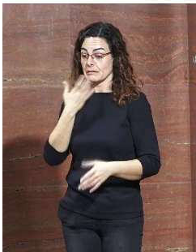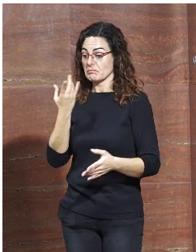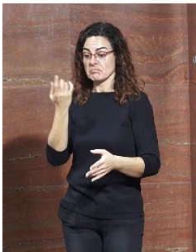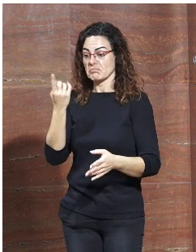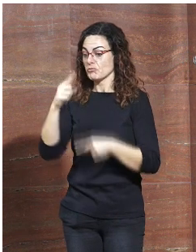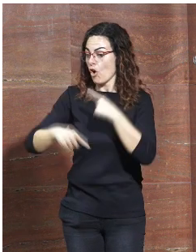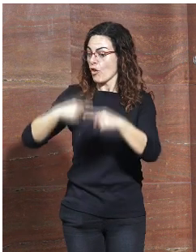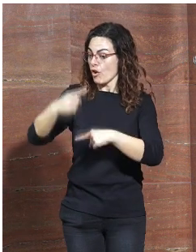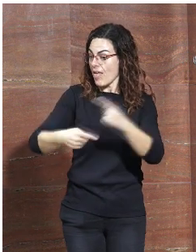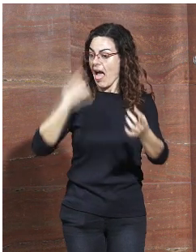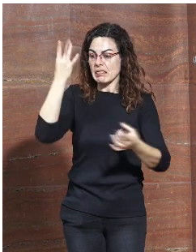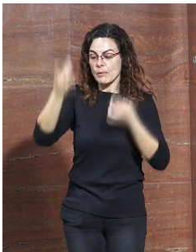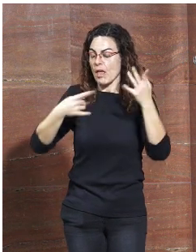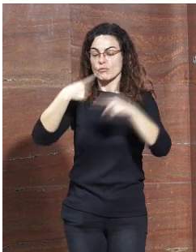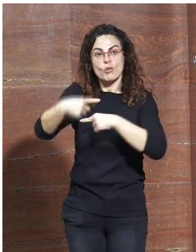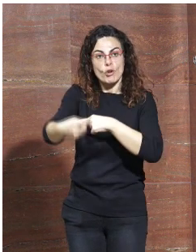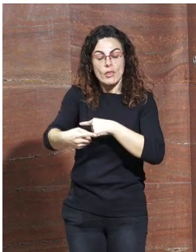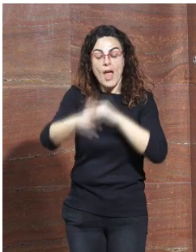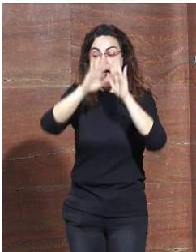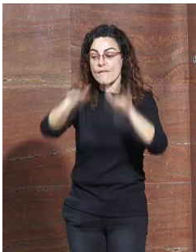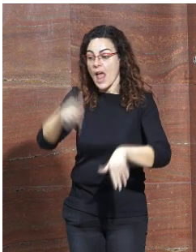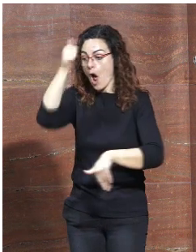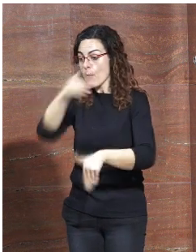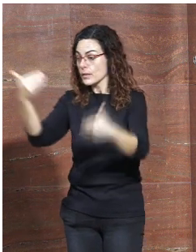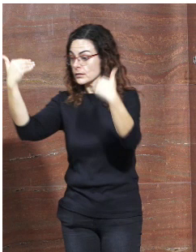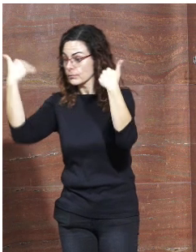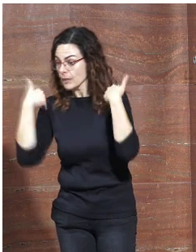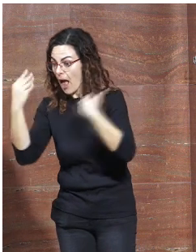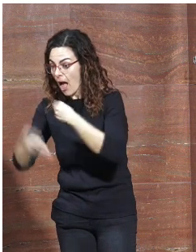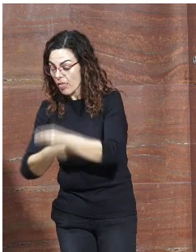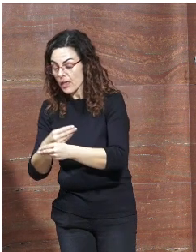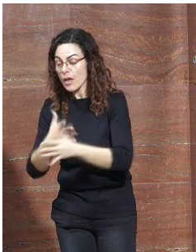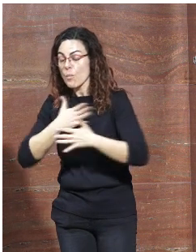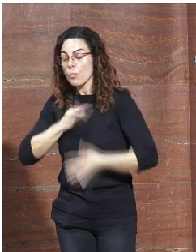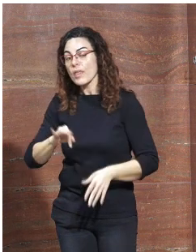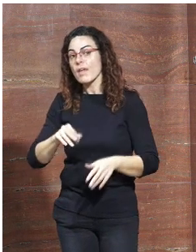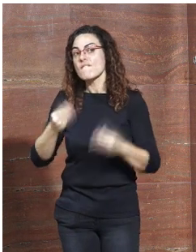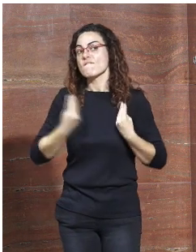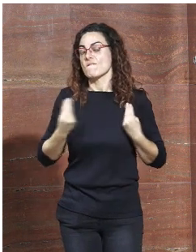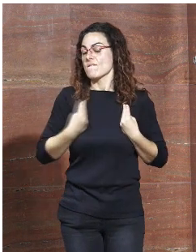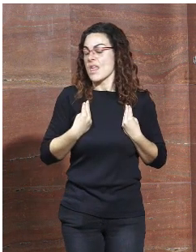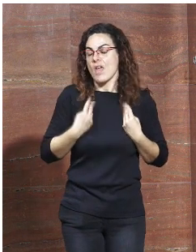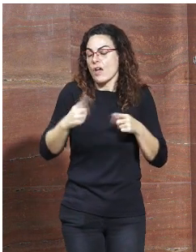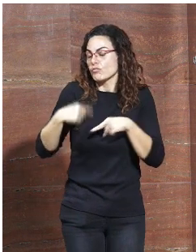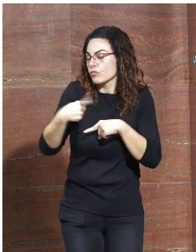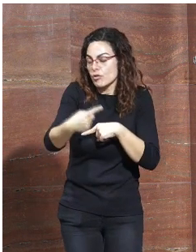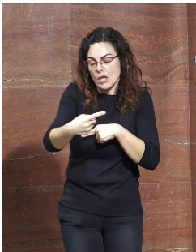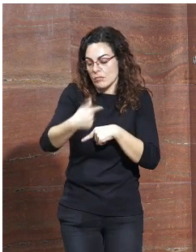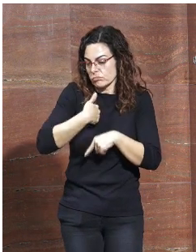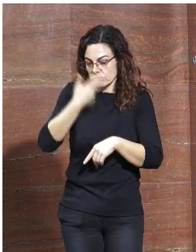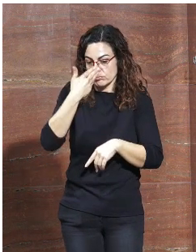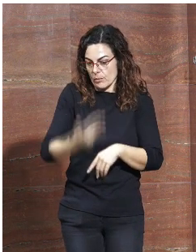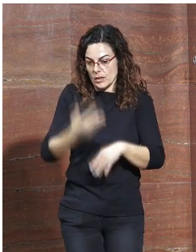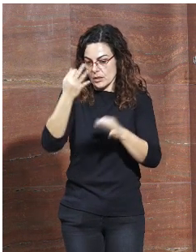cotidianas recayeran en los hombres, seguramente que nuestro paisaje cotidiano, estoy convencido, que